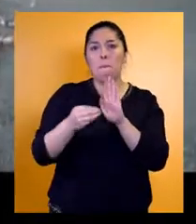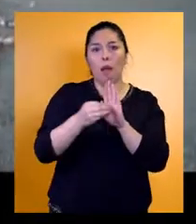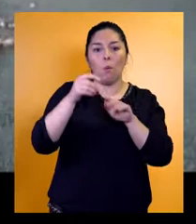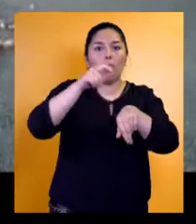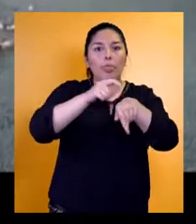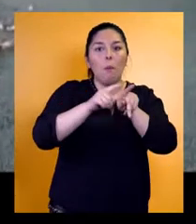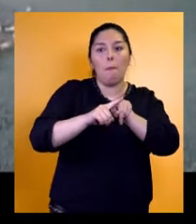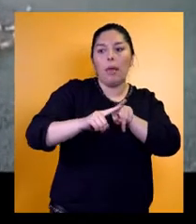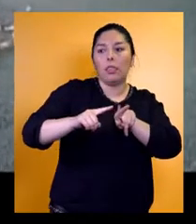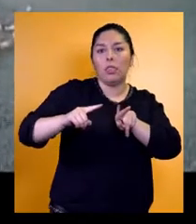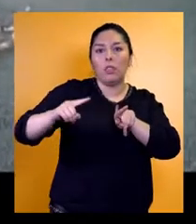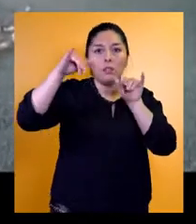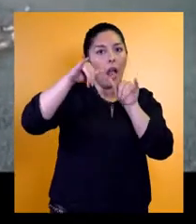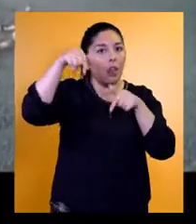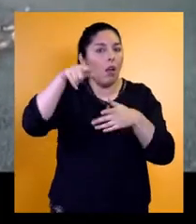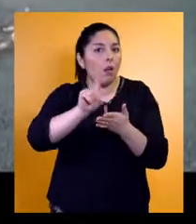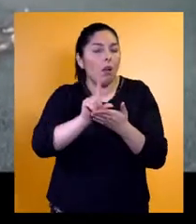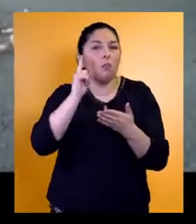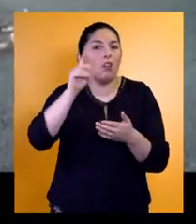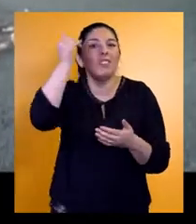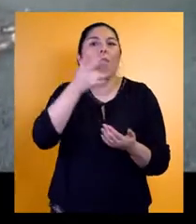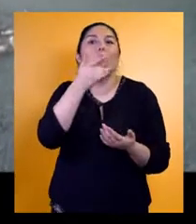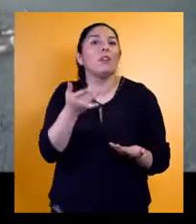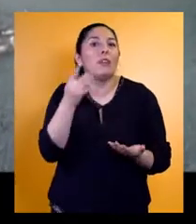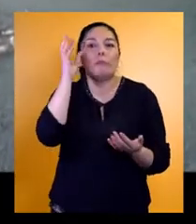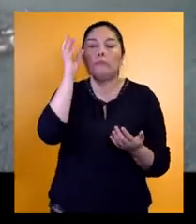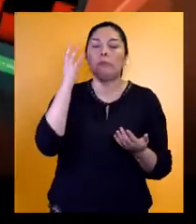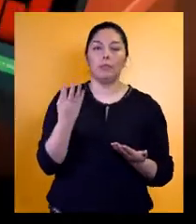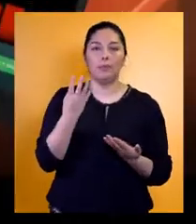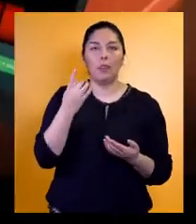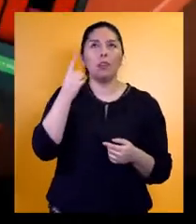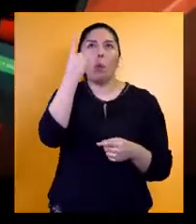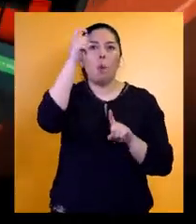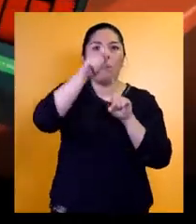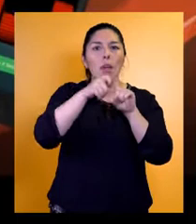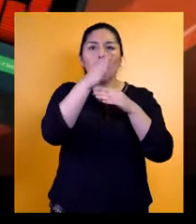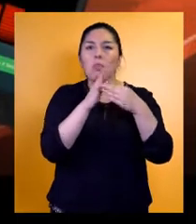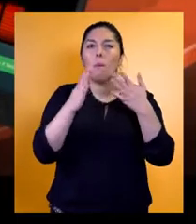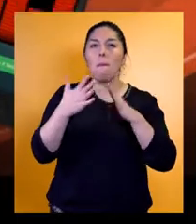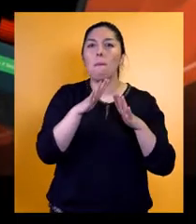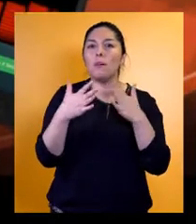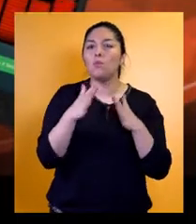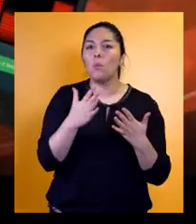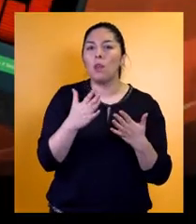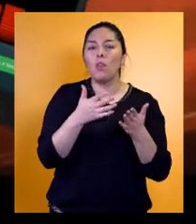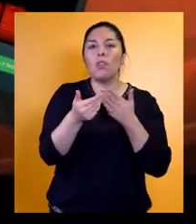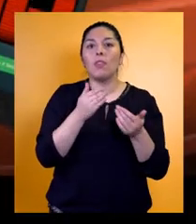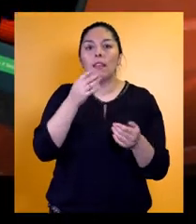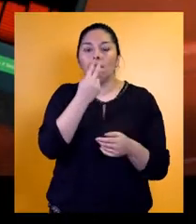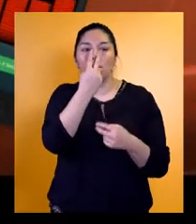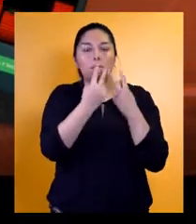de lo habitual, sobre lo cual no hay hipótesis hasta ahora que explique el fenómeno. Exactamente, hace como un mes y medio que estamos